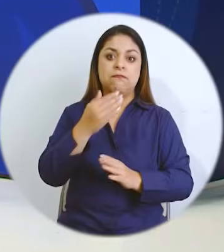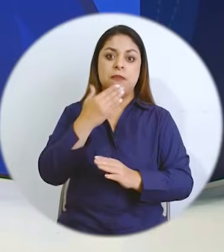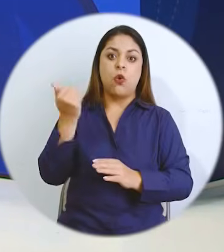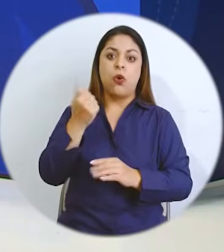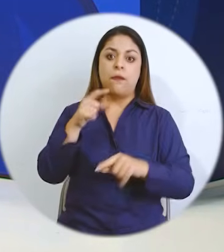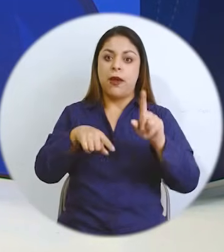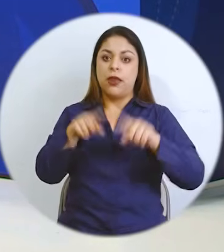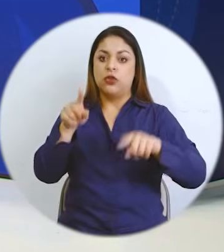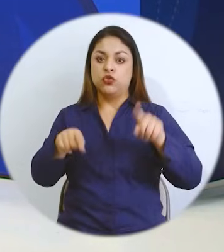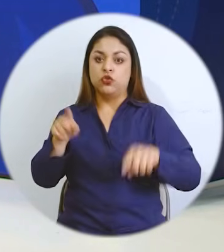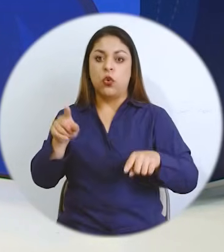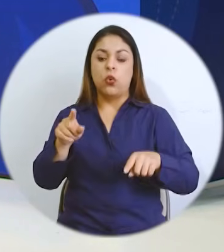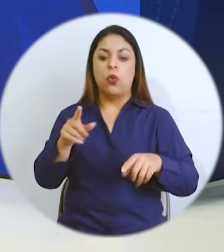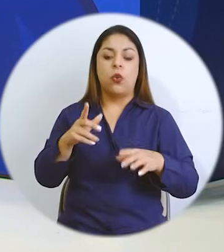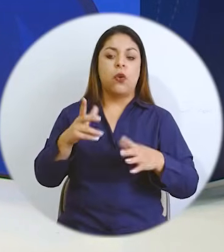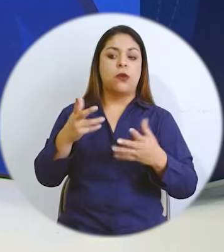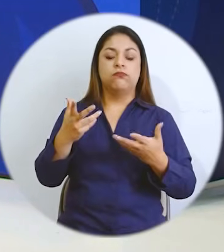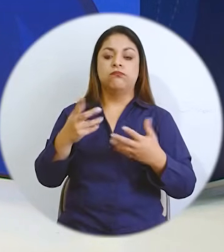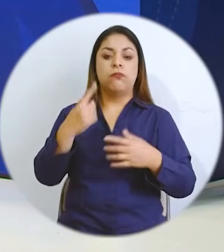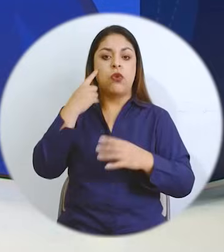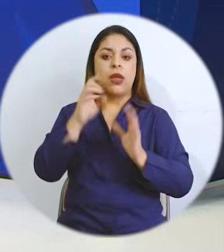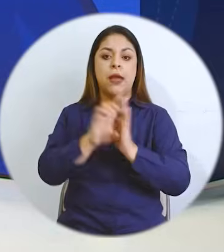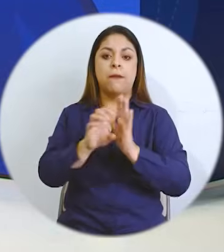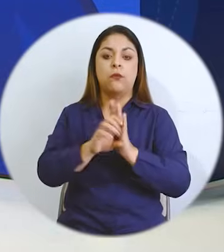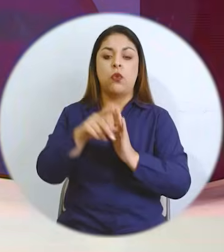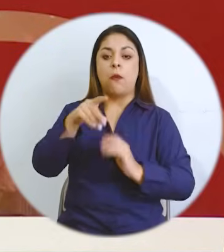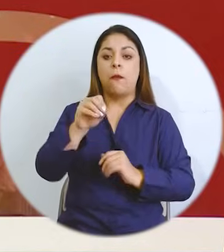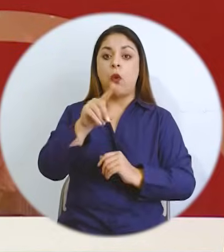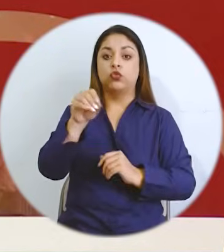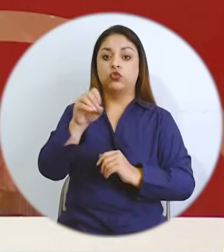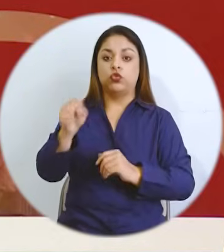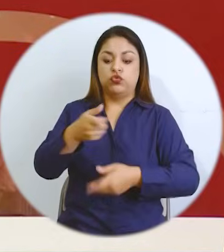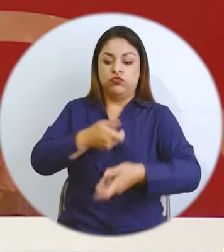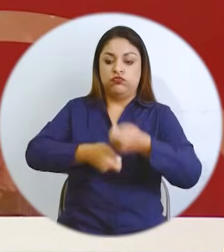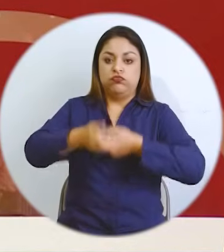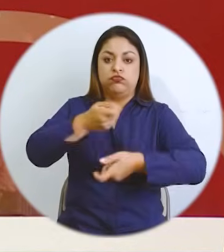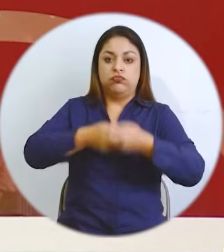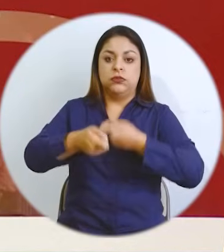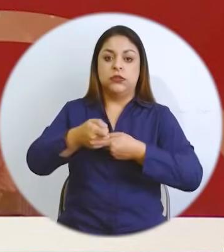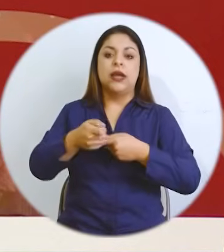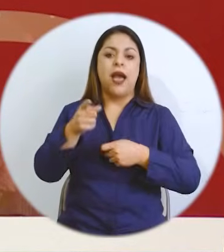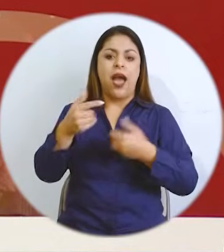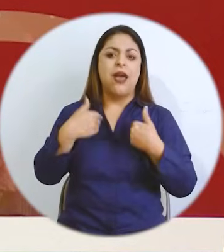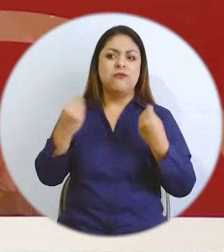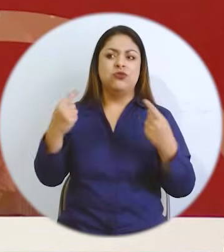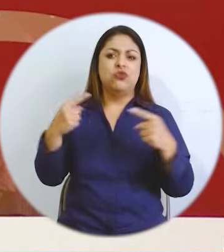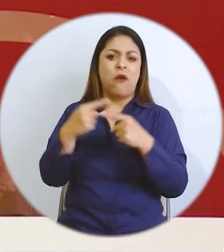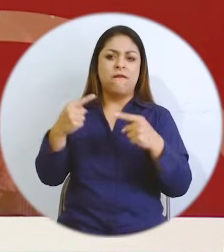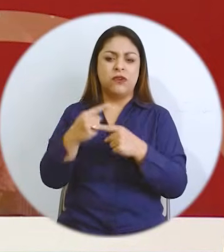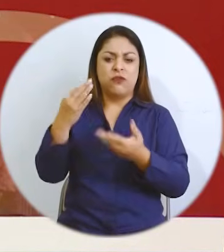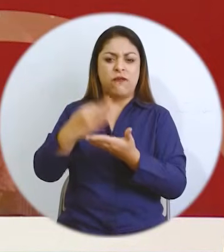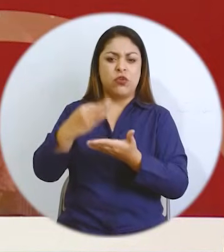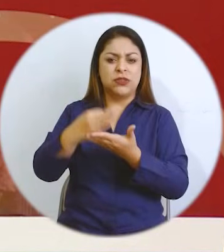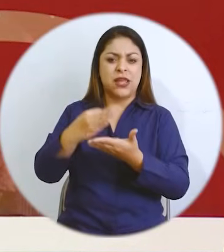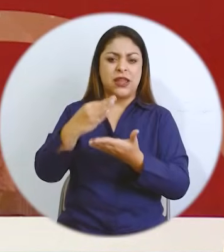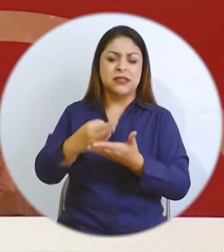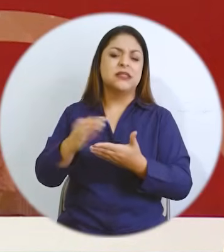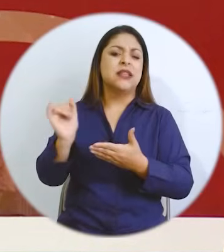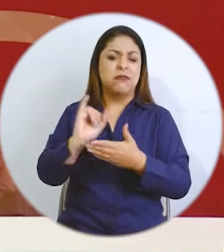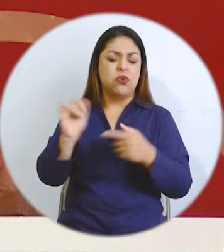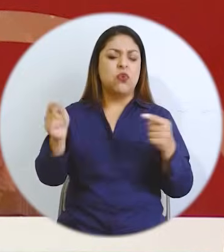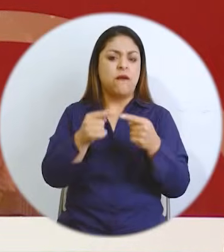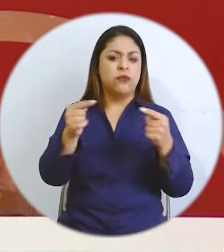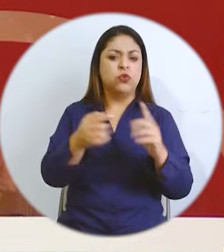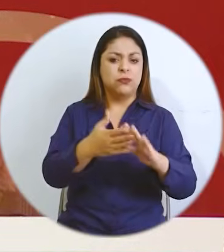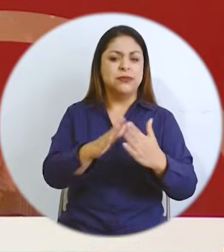mayor concentración y mayor variabilidad en las concentraciones de metales pesados en fuentes como pozos. Ahorita tenemos muchísimos conflictos en las zonas costeras por esas